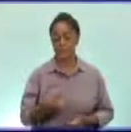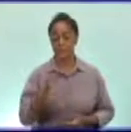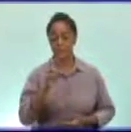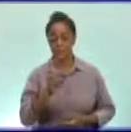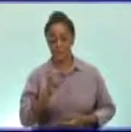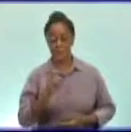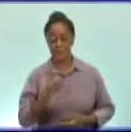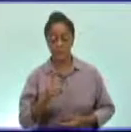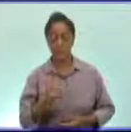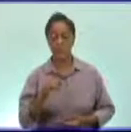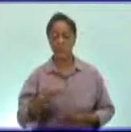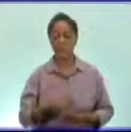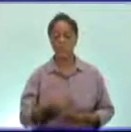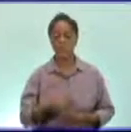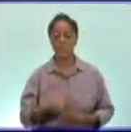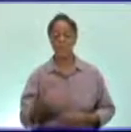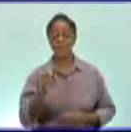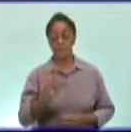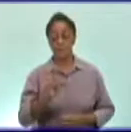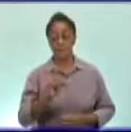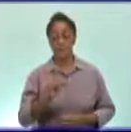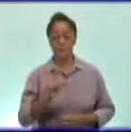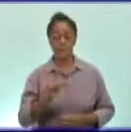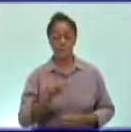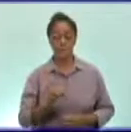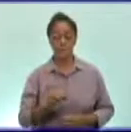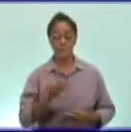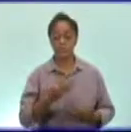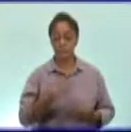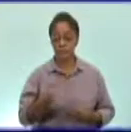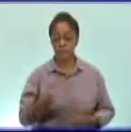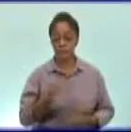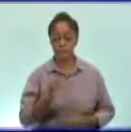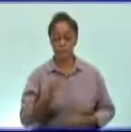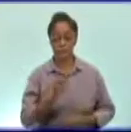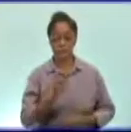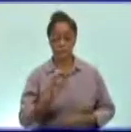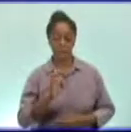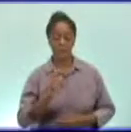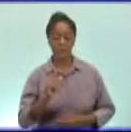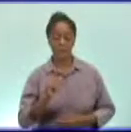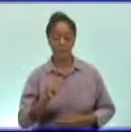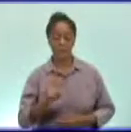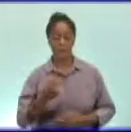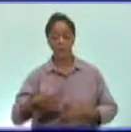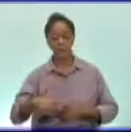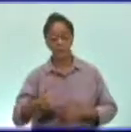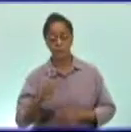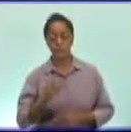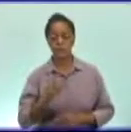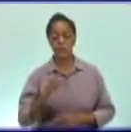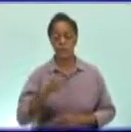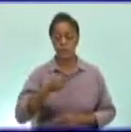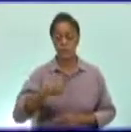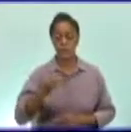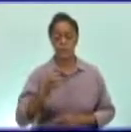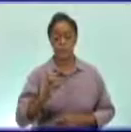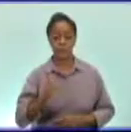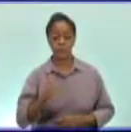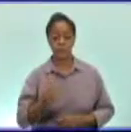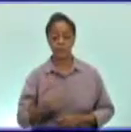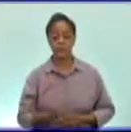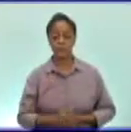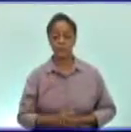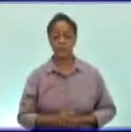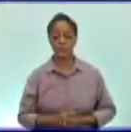al cual pertenecen también las levaduras, los mohos, las setas y otros organismos eucariotas.